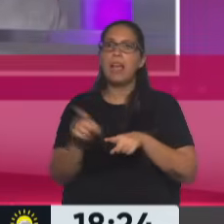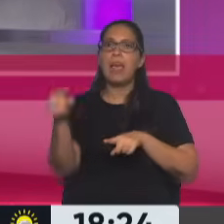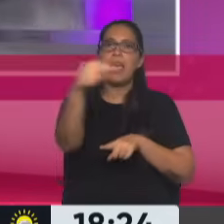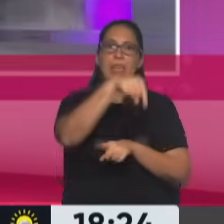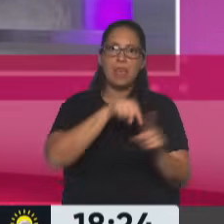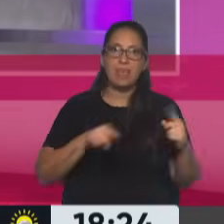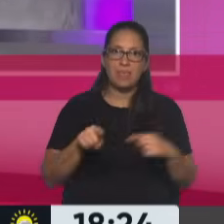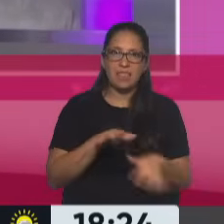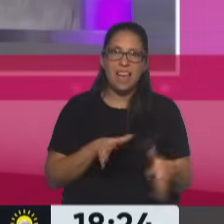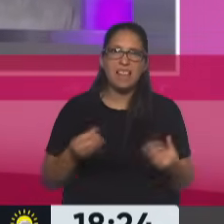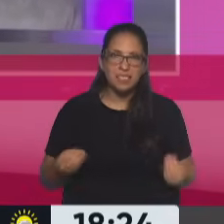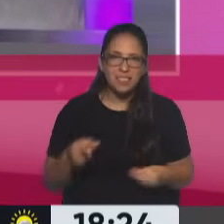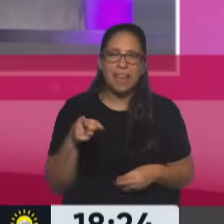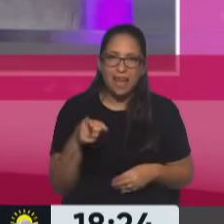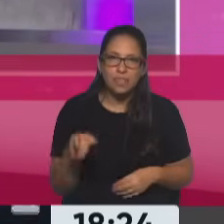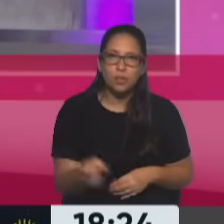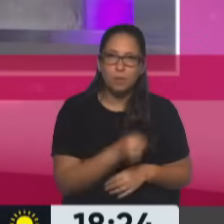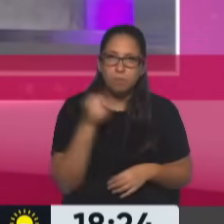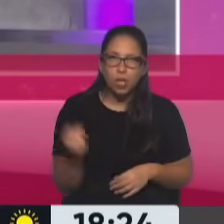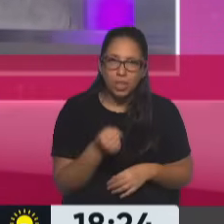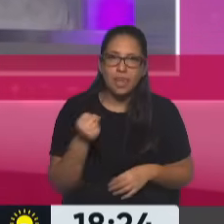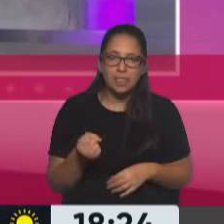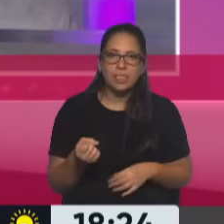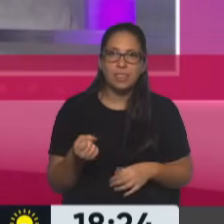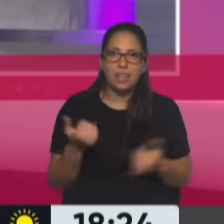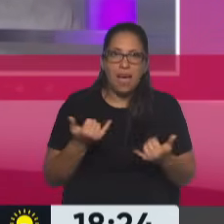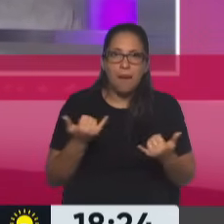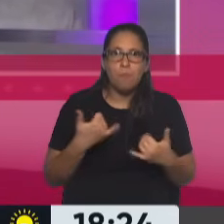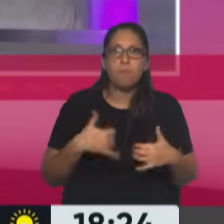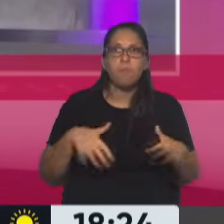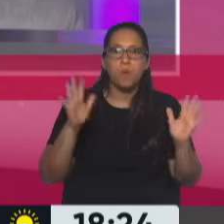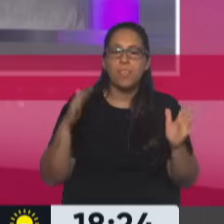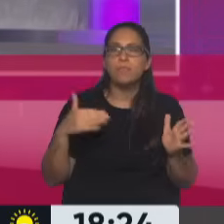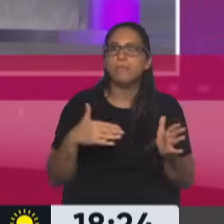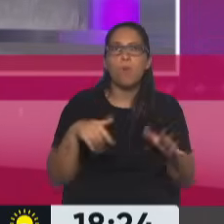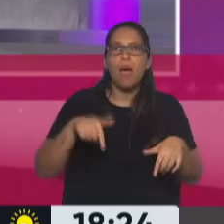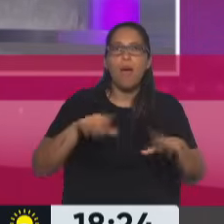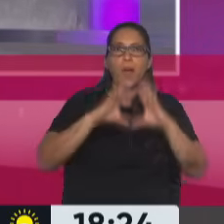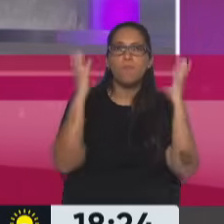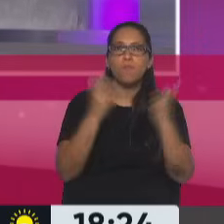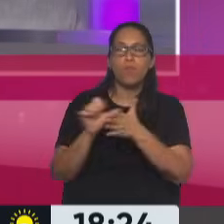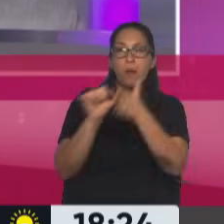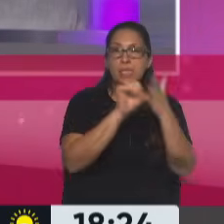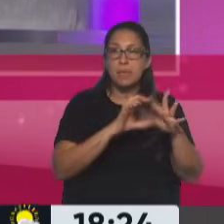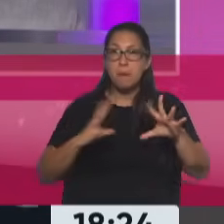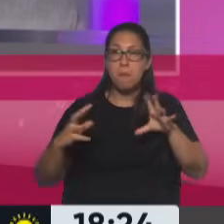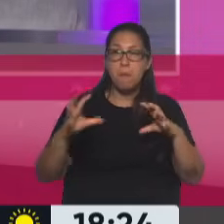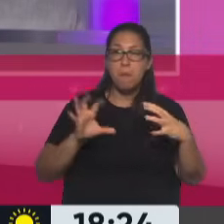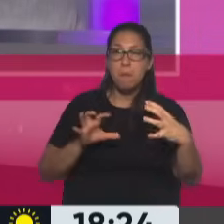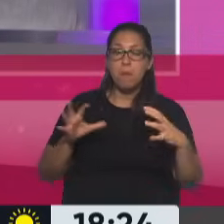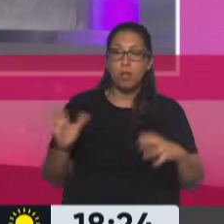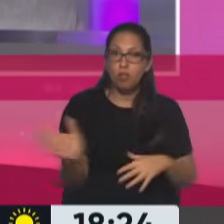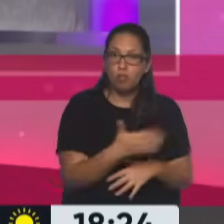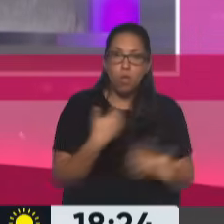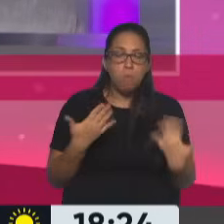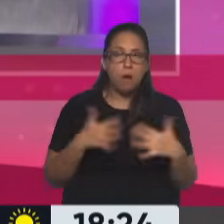que es subrepticio, pero que está ahí, que existe esa posibilidad. Es latente, y la latencia en